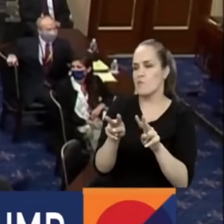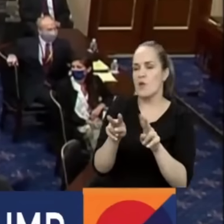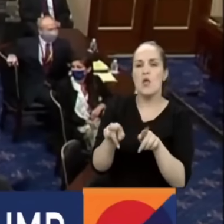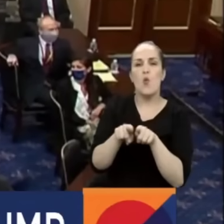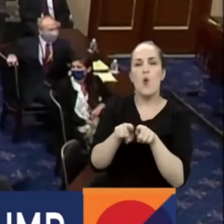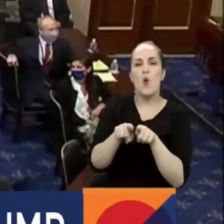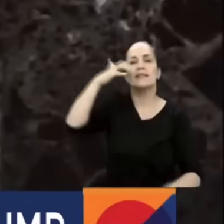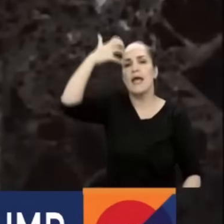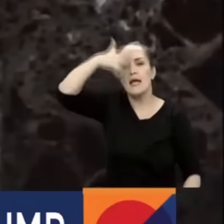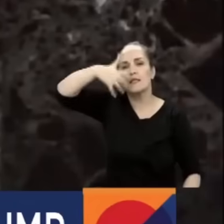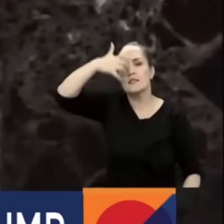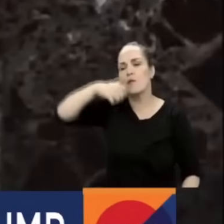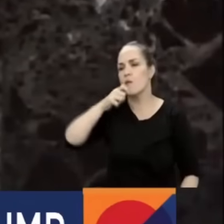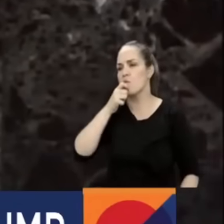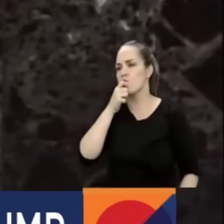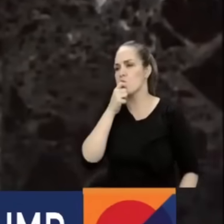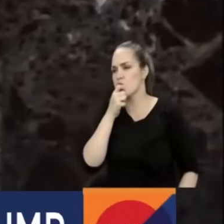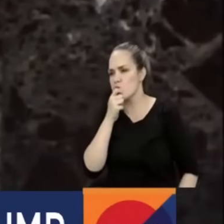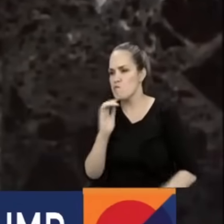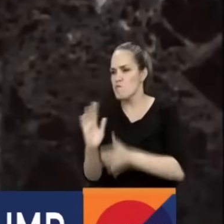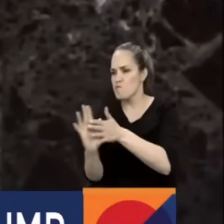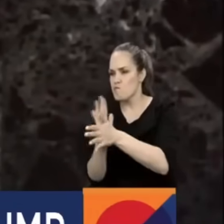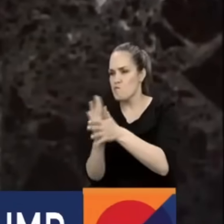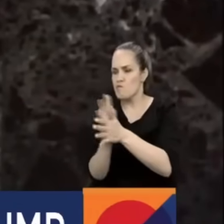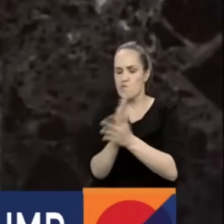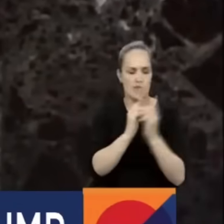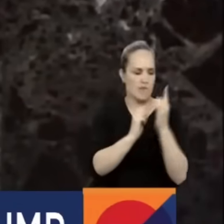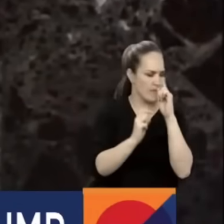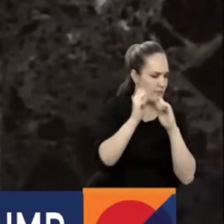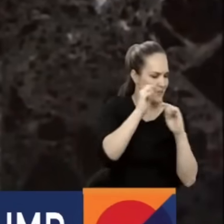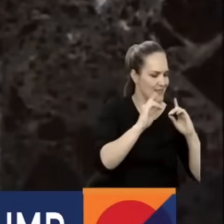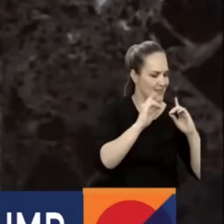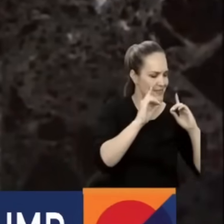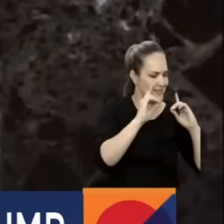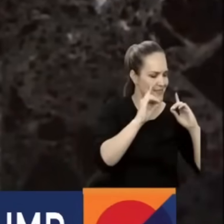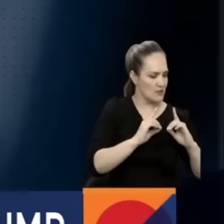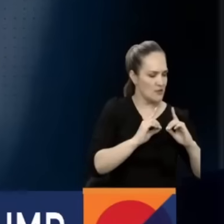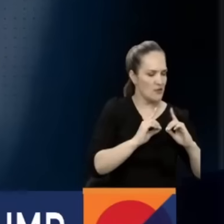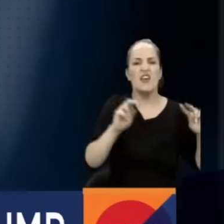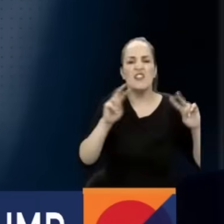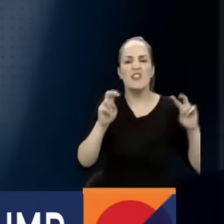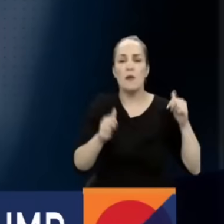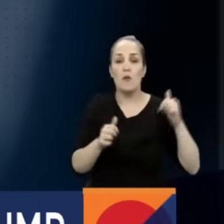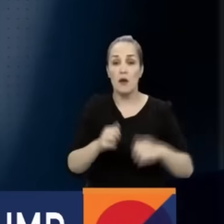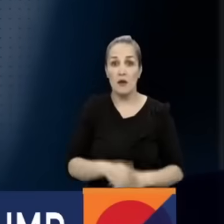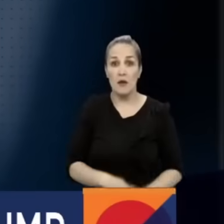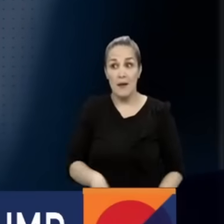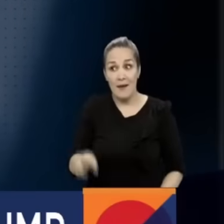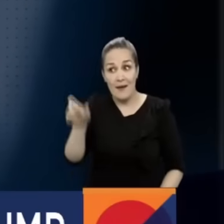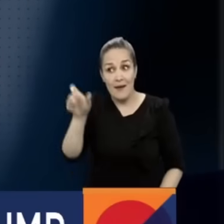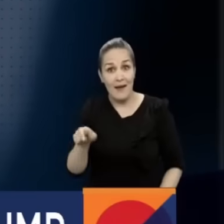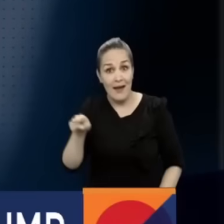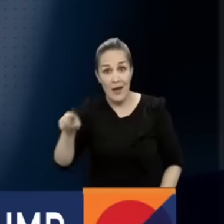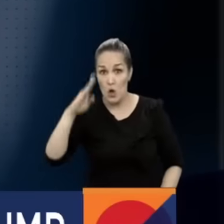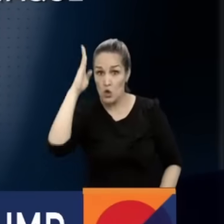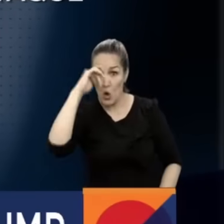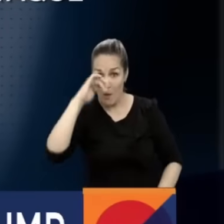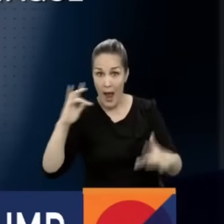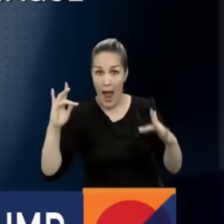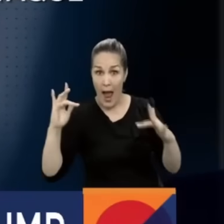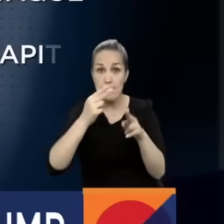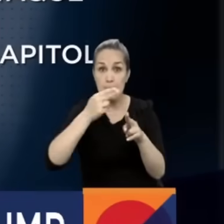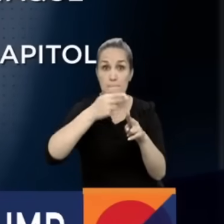académico, tuvieron que orbitar pero a la vez decidir sobre una única pregunta. ¿Puede figurar el nombre de Donald Trump en